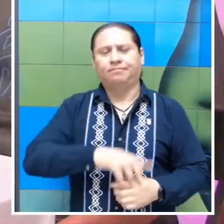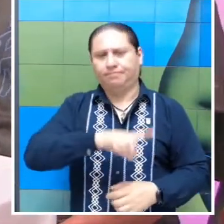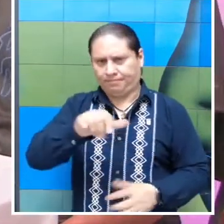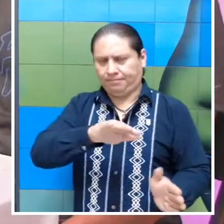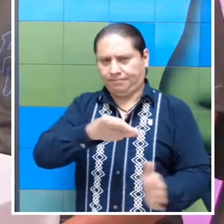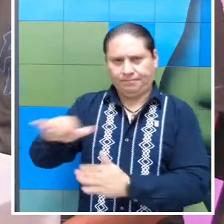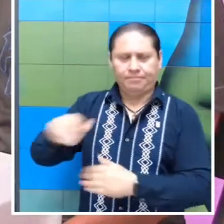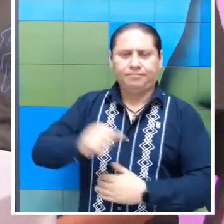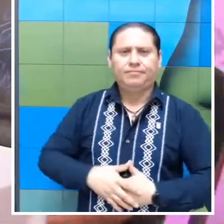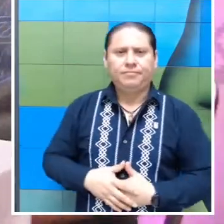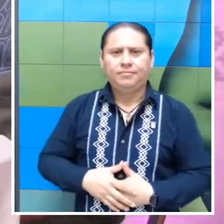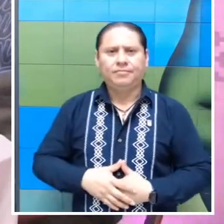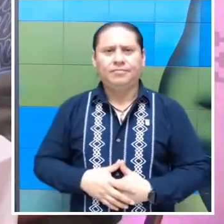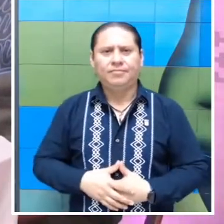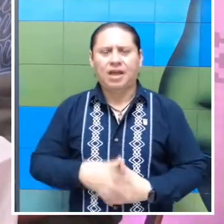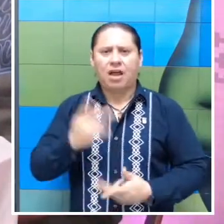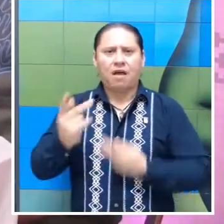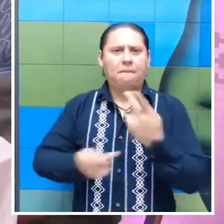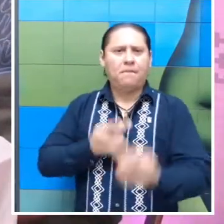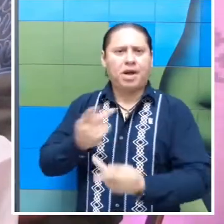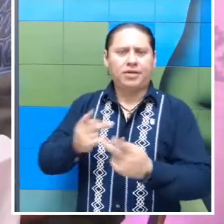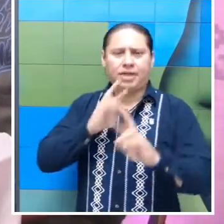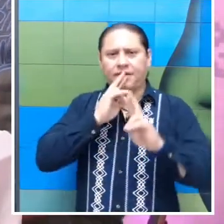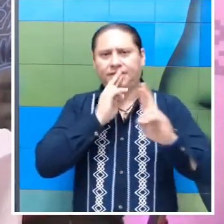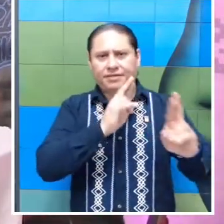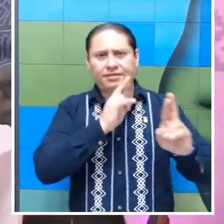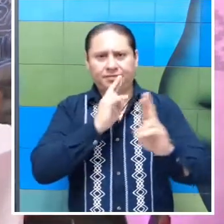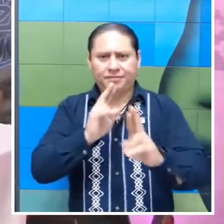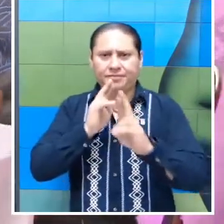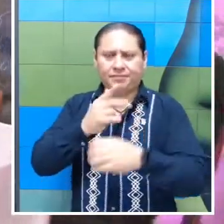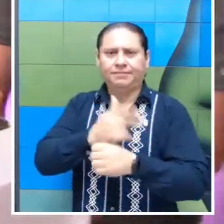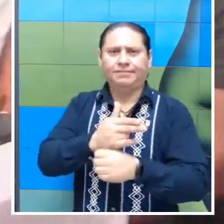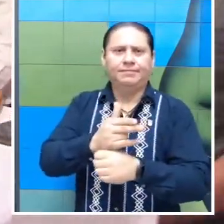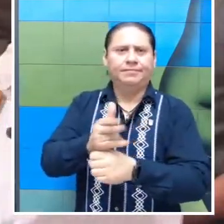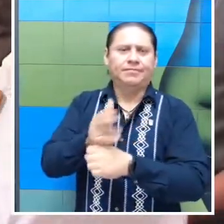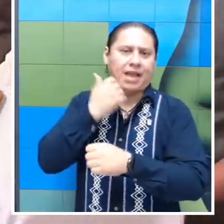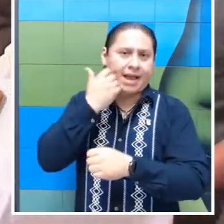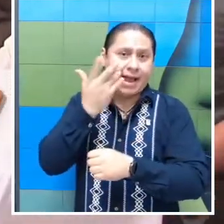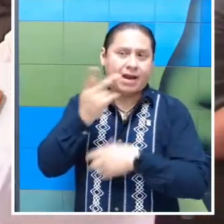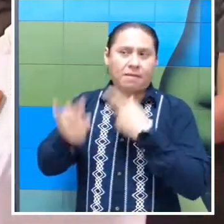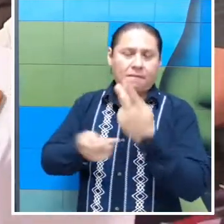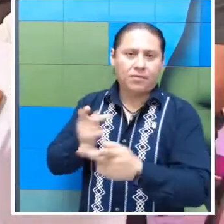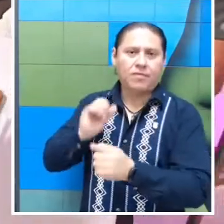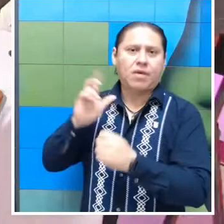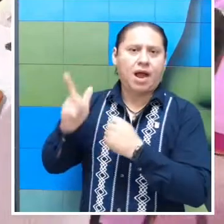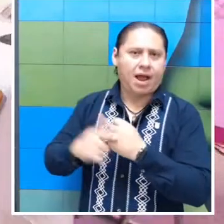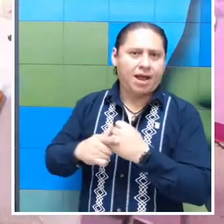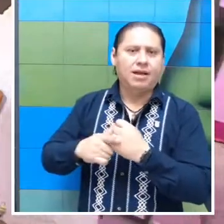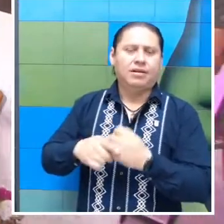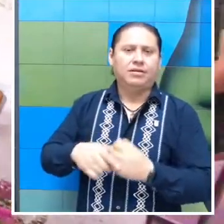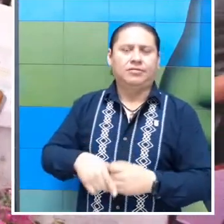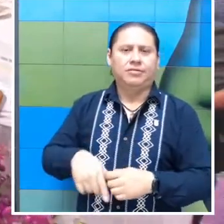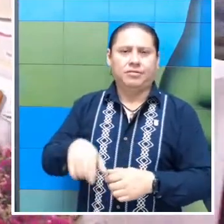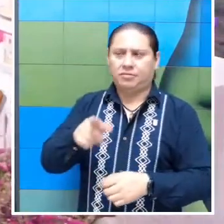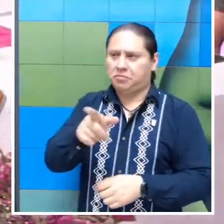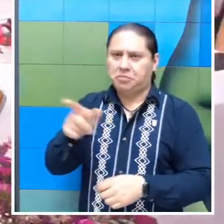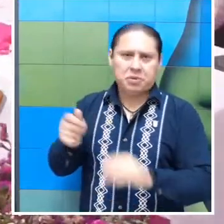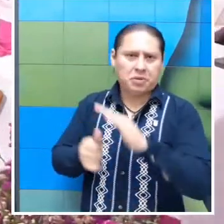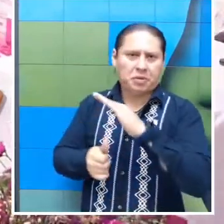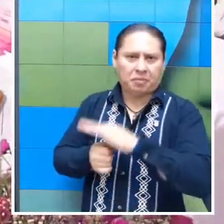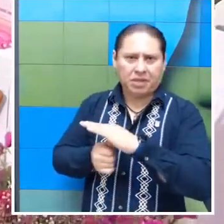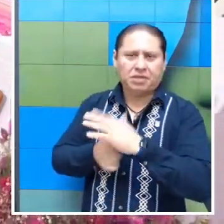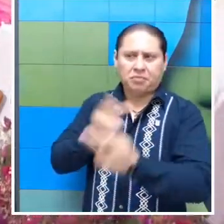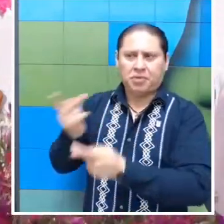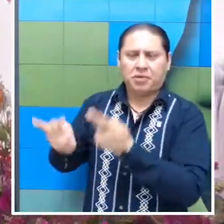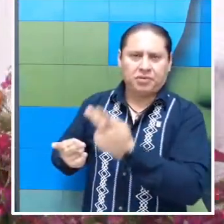continuación a la sesión de preguntas y respuestas. Si los medios de comunicación quieren hacer alguna pregunta al integrante de este presidium,